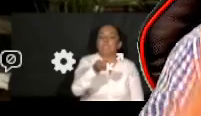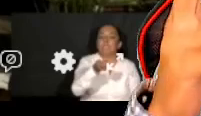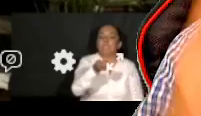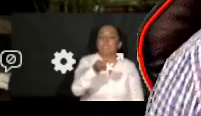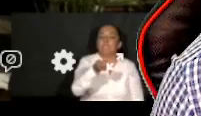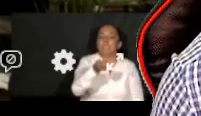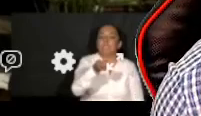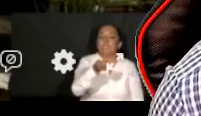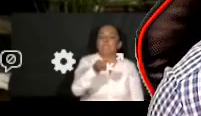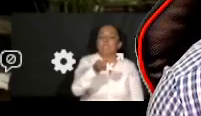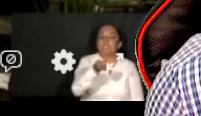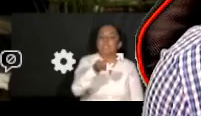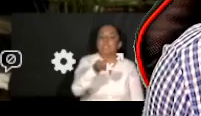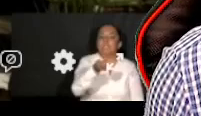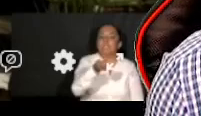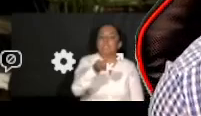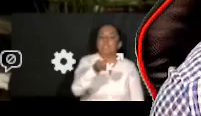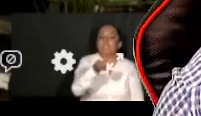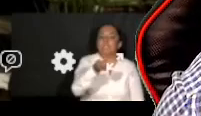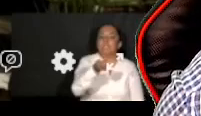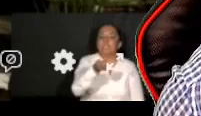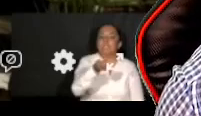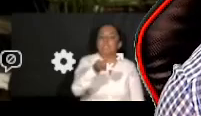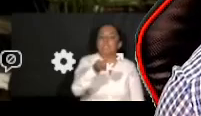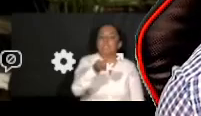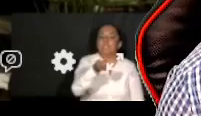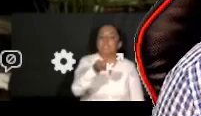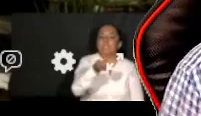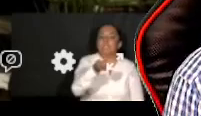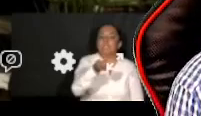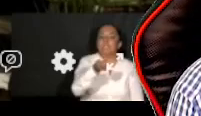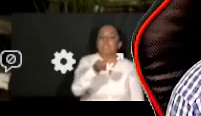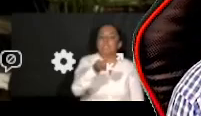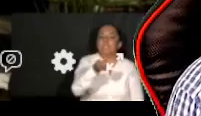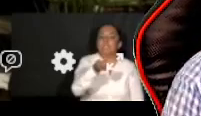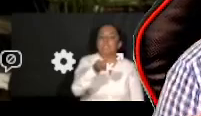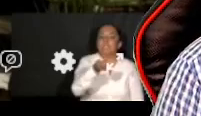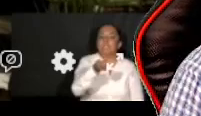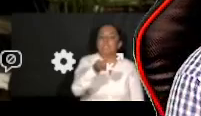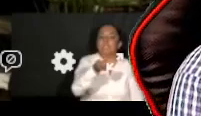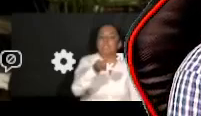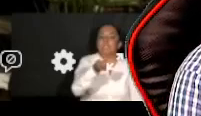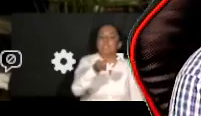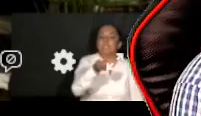sucediendo. Nos vemos en una siguiente emisión. Un servidor y amigo Irwin Rodríguez transmitiéndoles desde su canal.